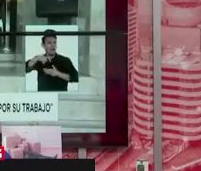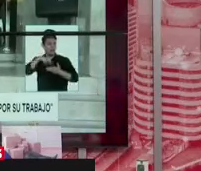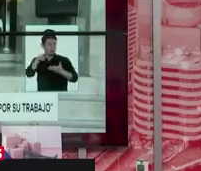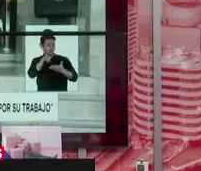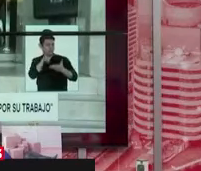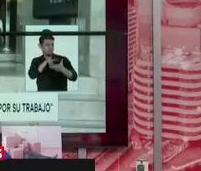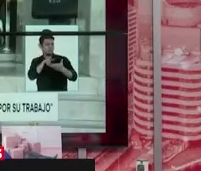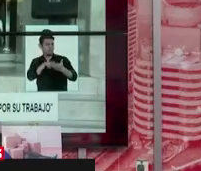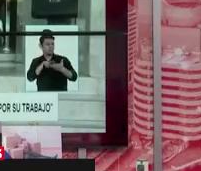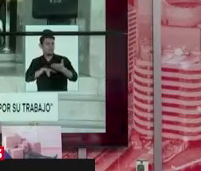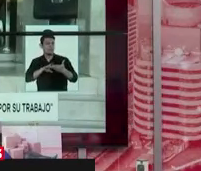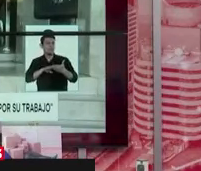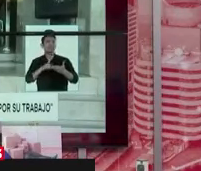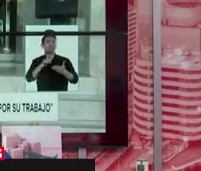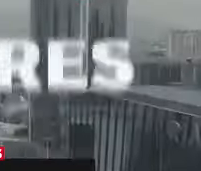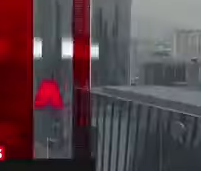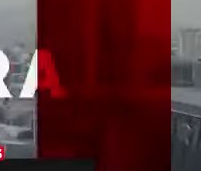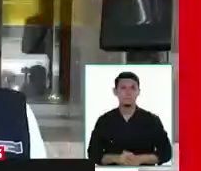no hay nada. Escuchemos.